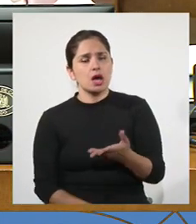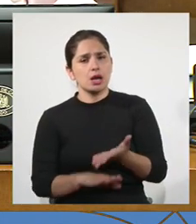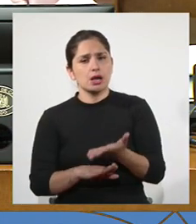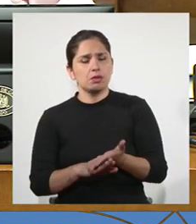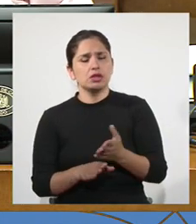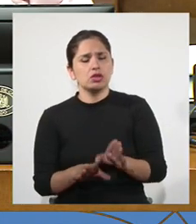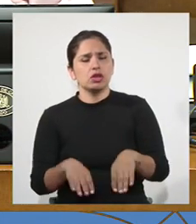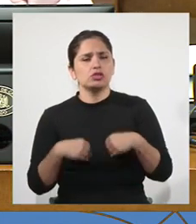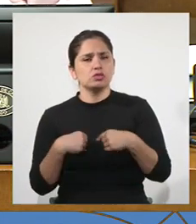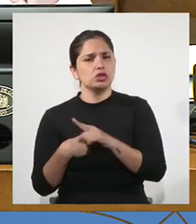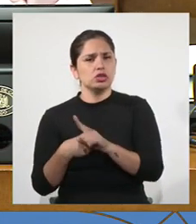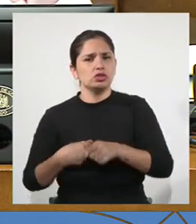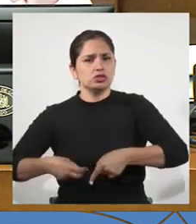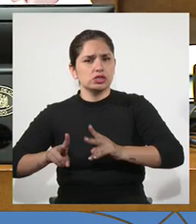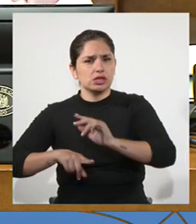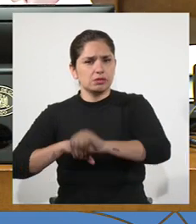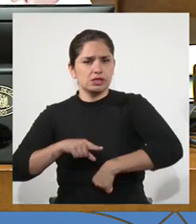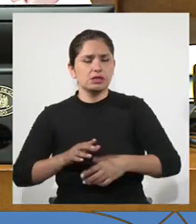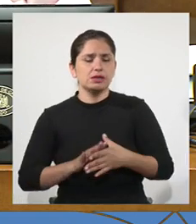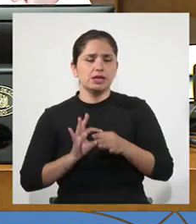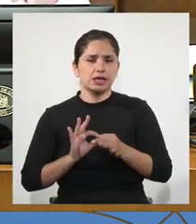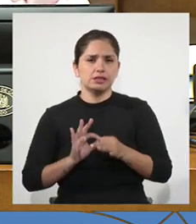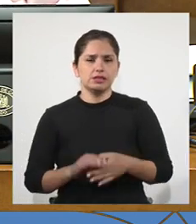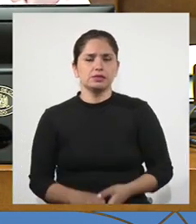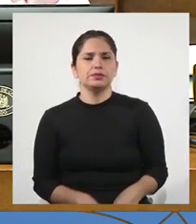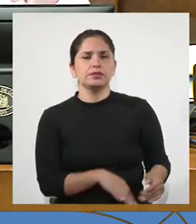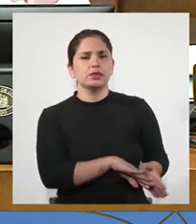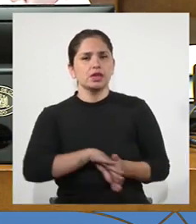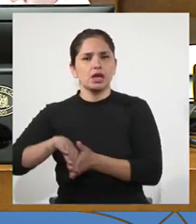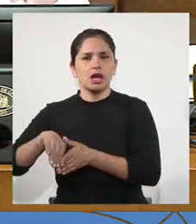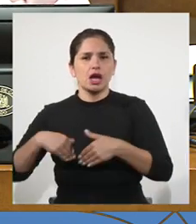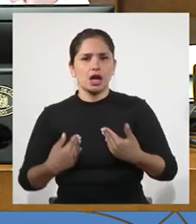asumiendo que es inadmisible. Gracias, senadora. Vamos a la